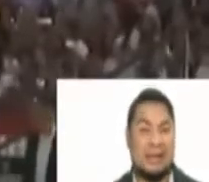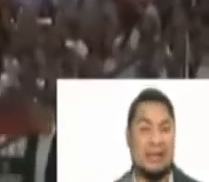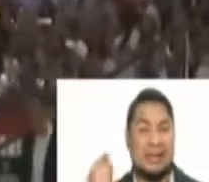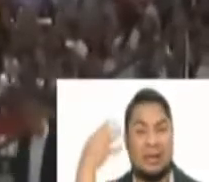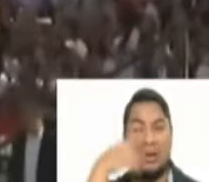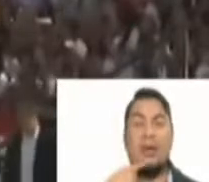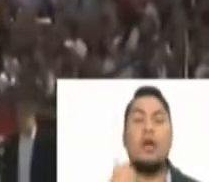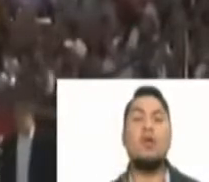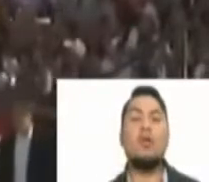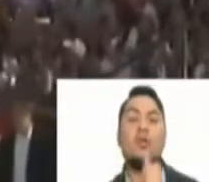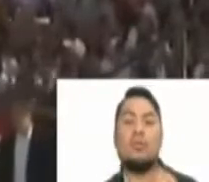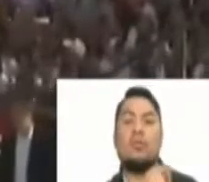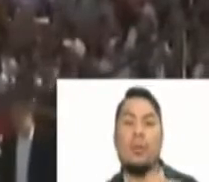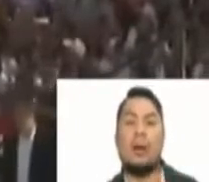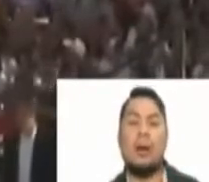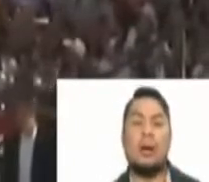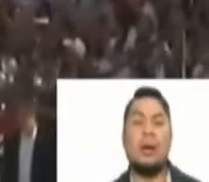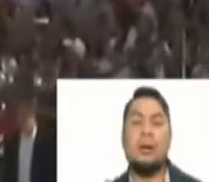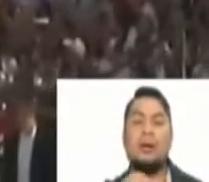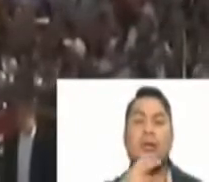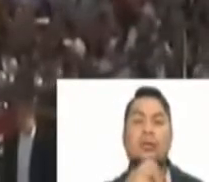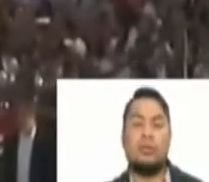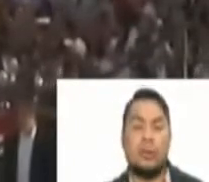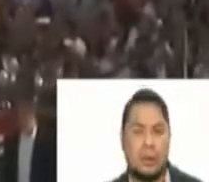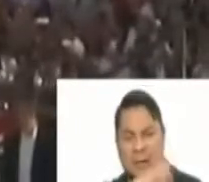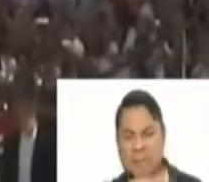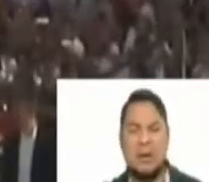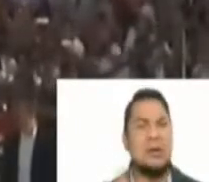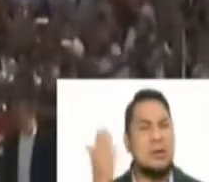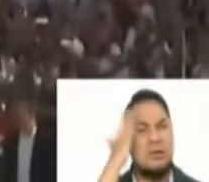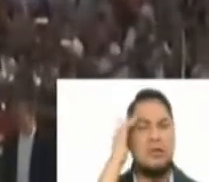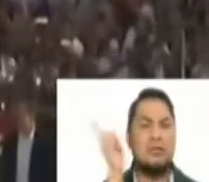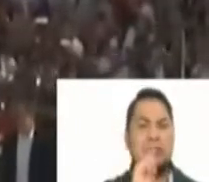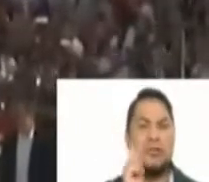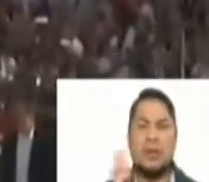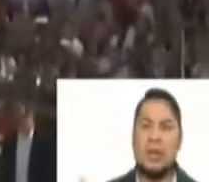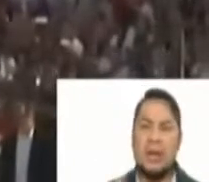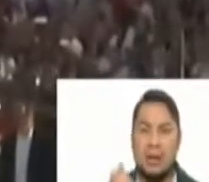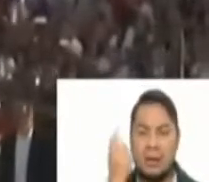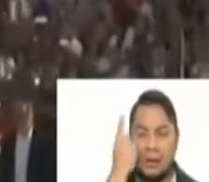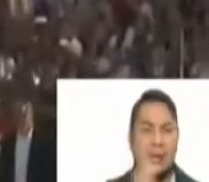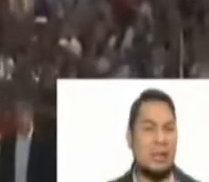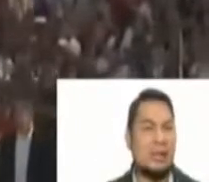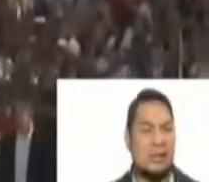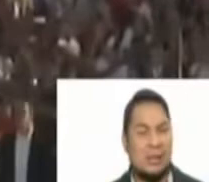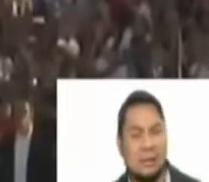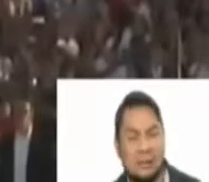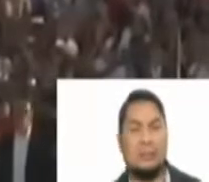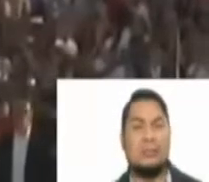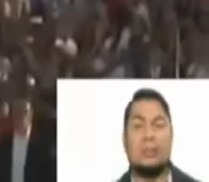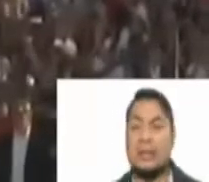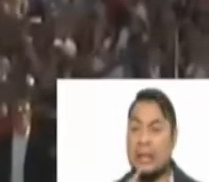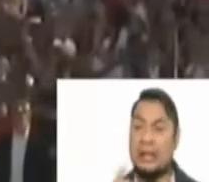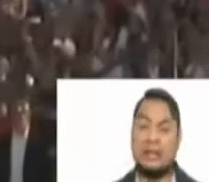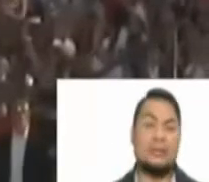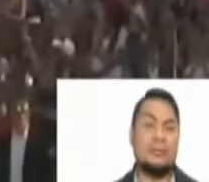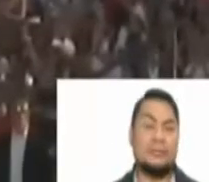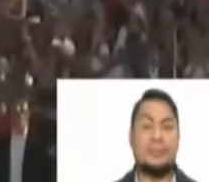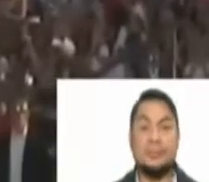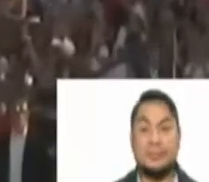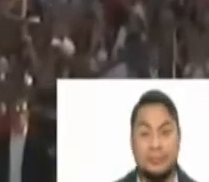en Ucrania o terminaremos en la Tercera Guerra Mundial, advirtió Trump el 9 de octubre durante un mitin del